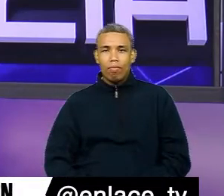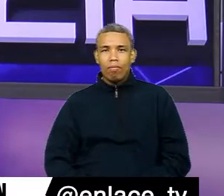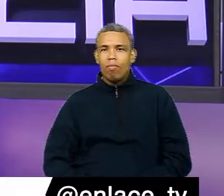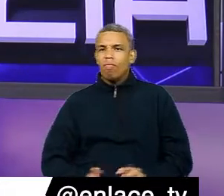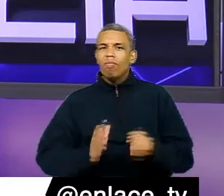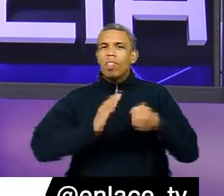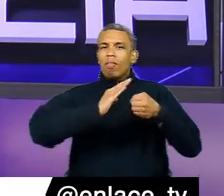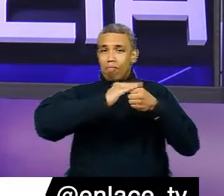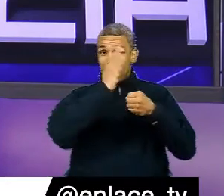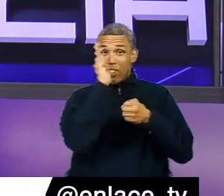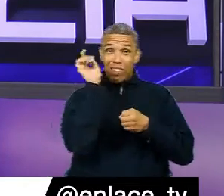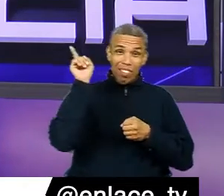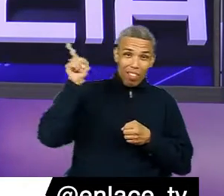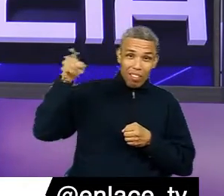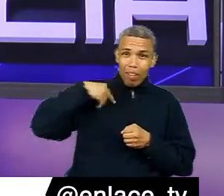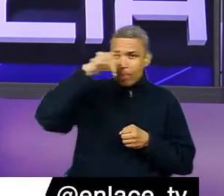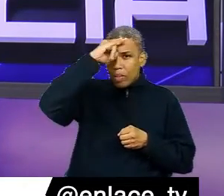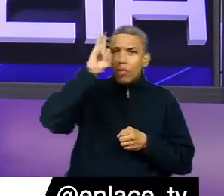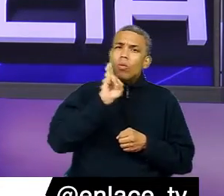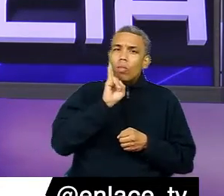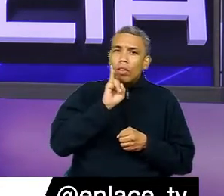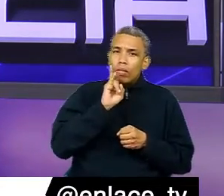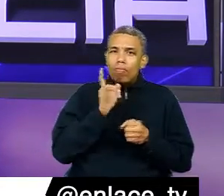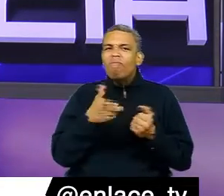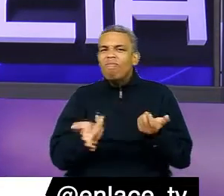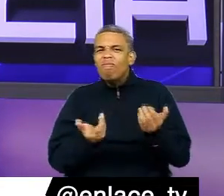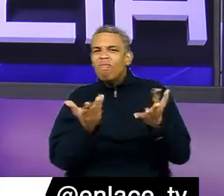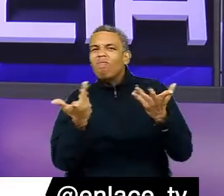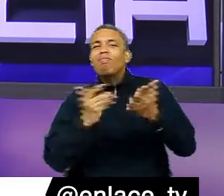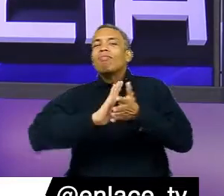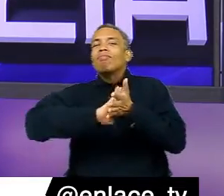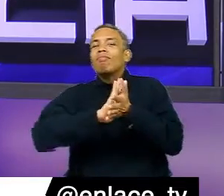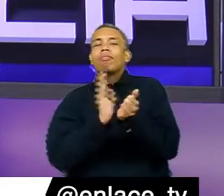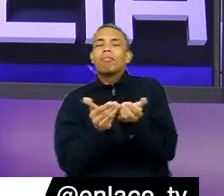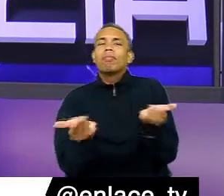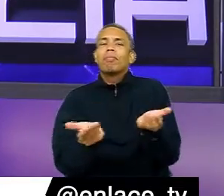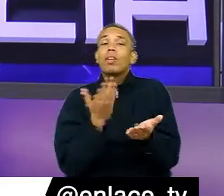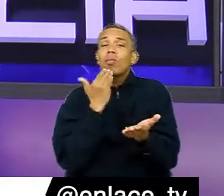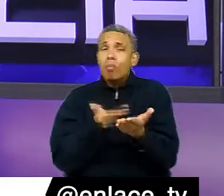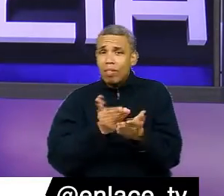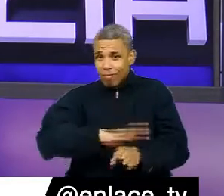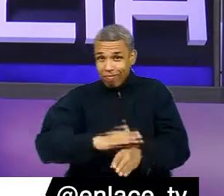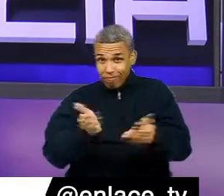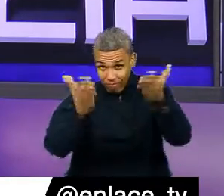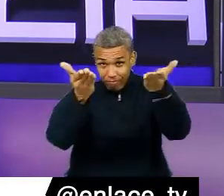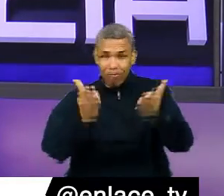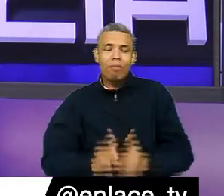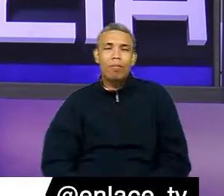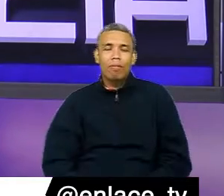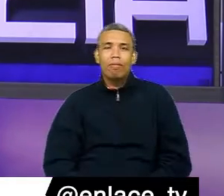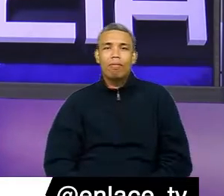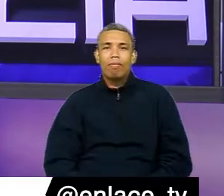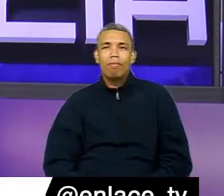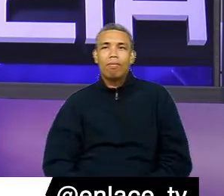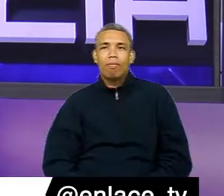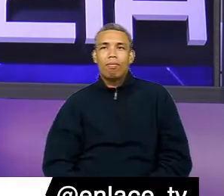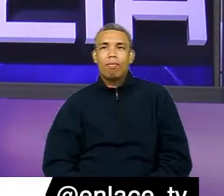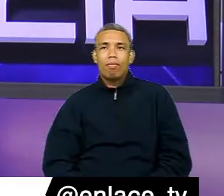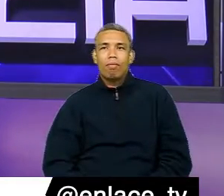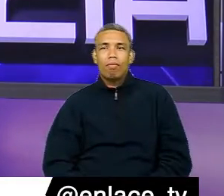nuestro enviado especial, Ariel Quiseno, a la capital del Atlántico. Ariel, muy buenas tardes para usted. Adelante, ¿cómo se vive esta emoción en